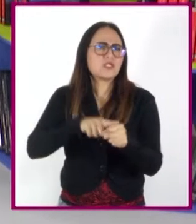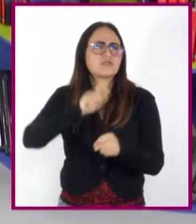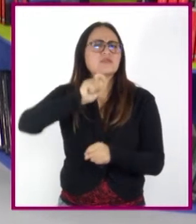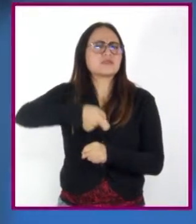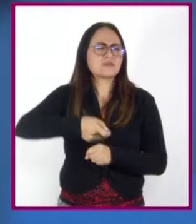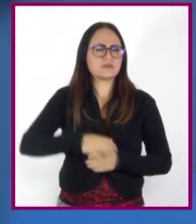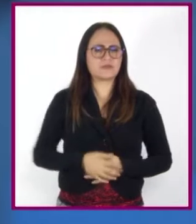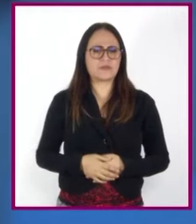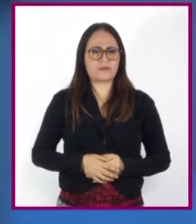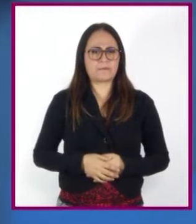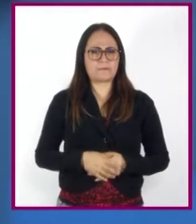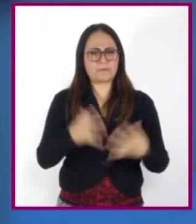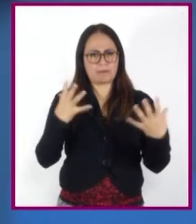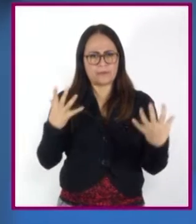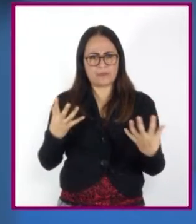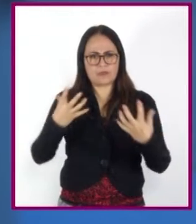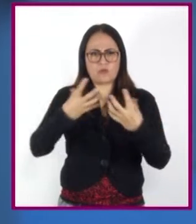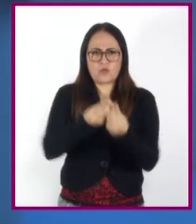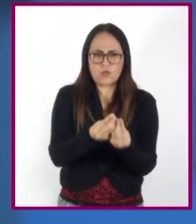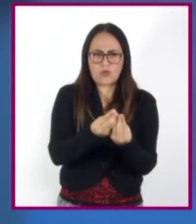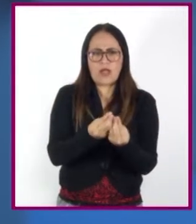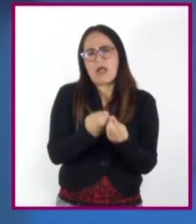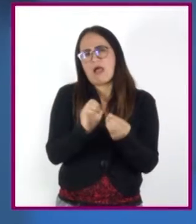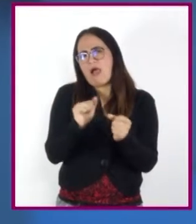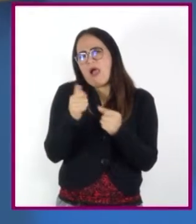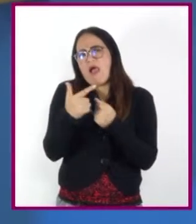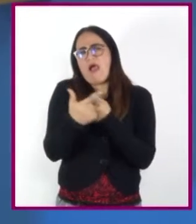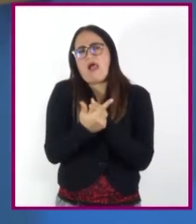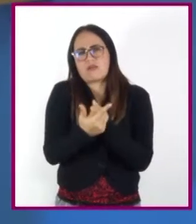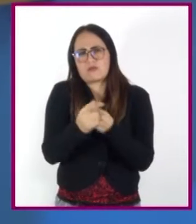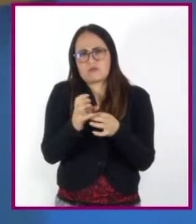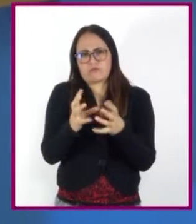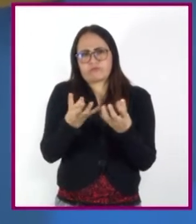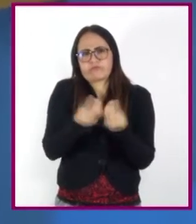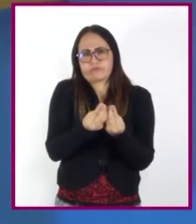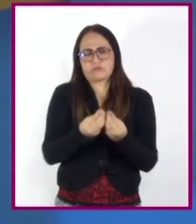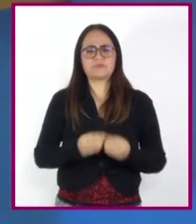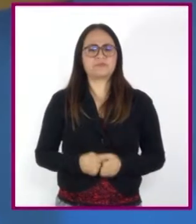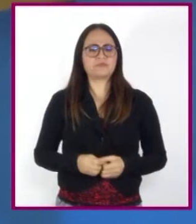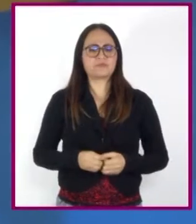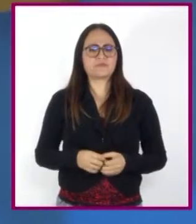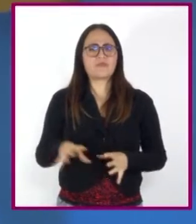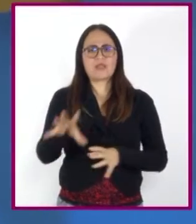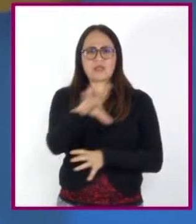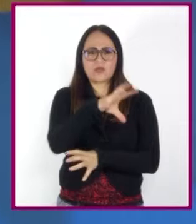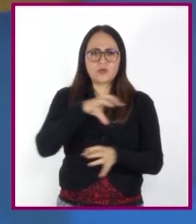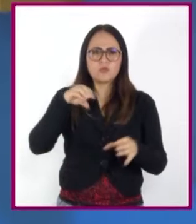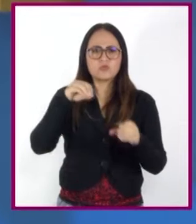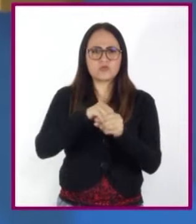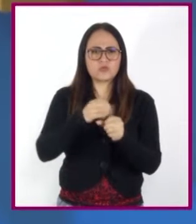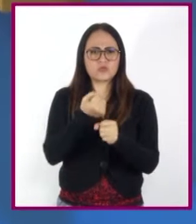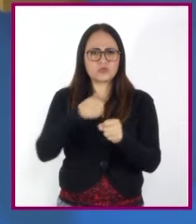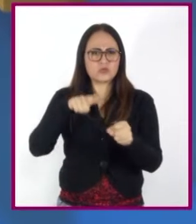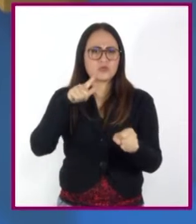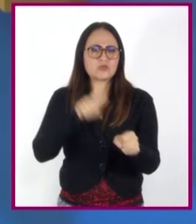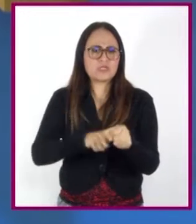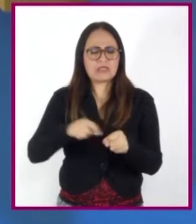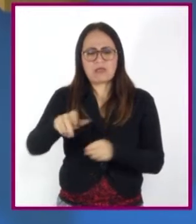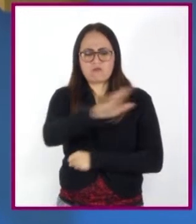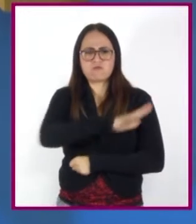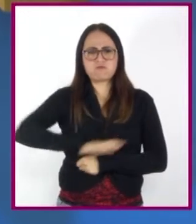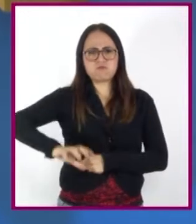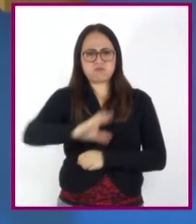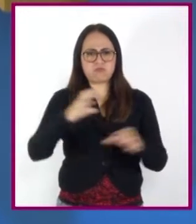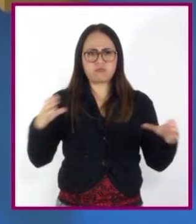Incluir significa integrar, ser parte de. Entonces, la inclusión social es integrar a la vida